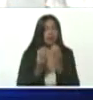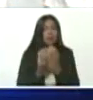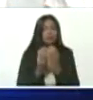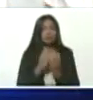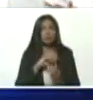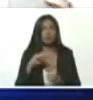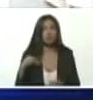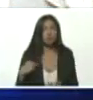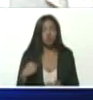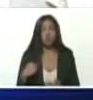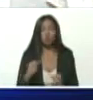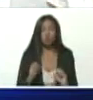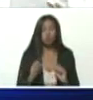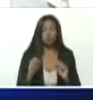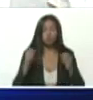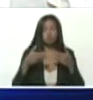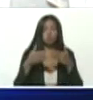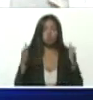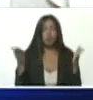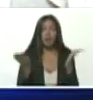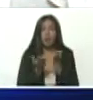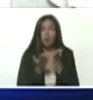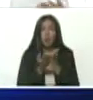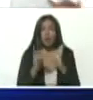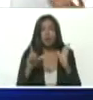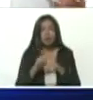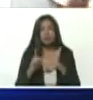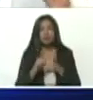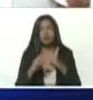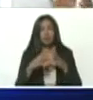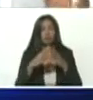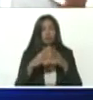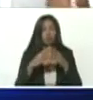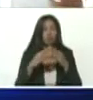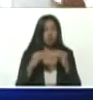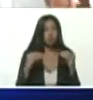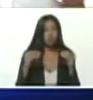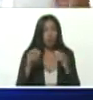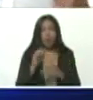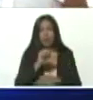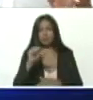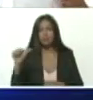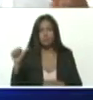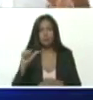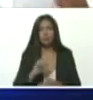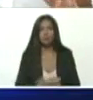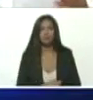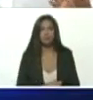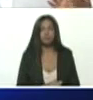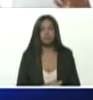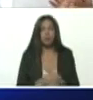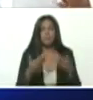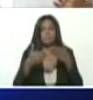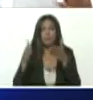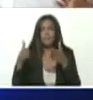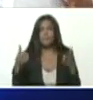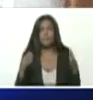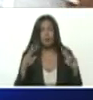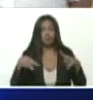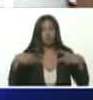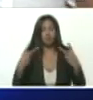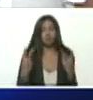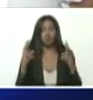estamos inaugurando escuelas y liceos en todas estas semanas. Vamos a estar inaugurando escuelas,